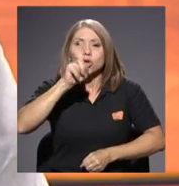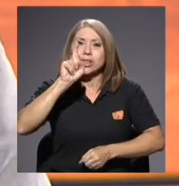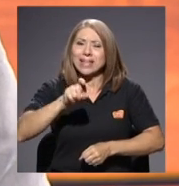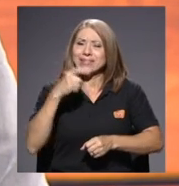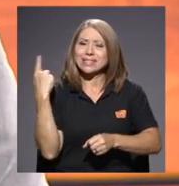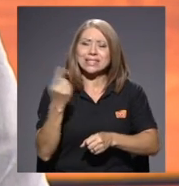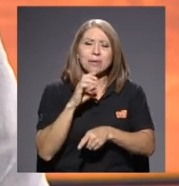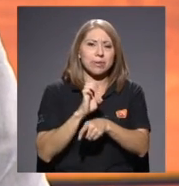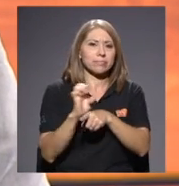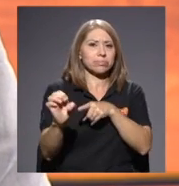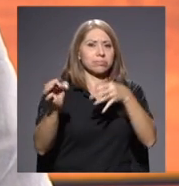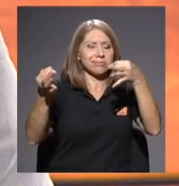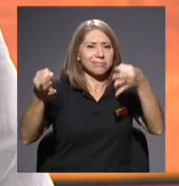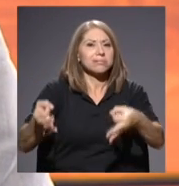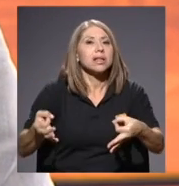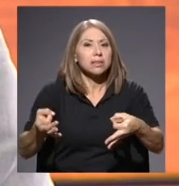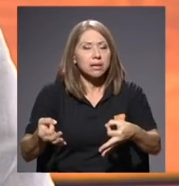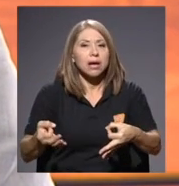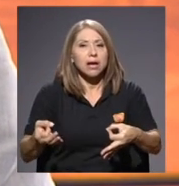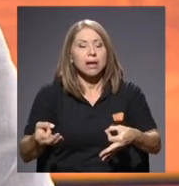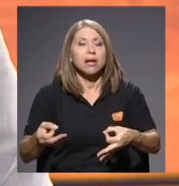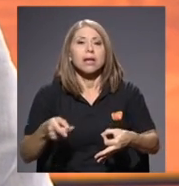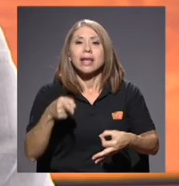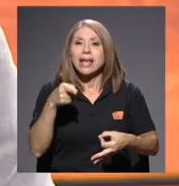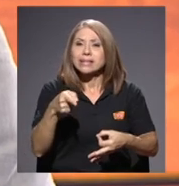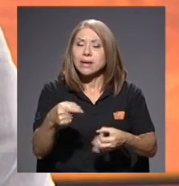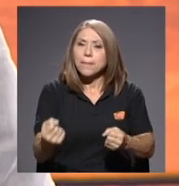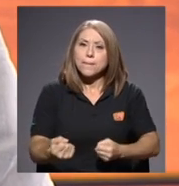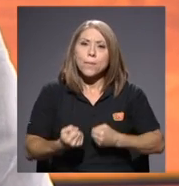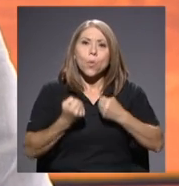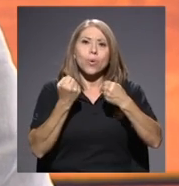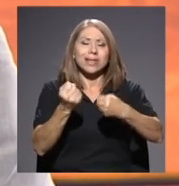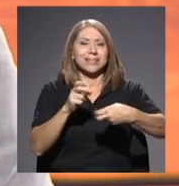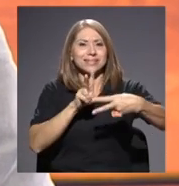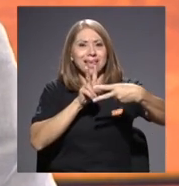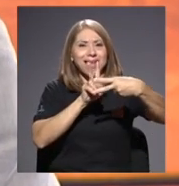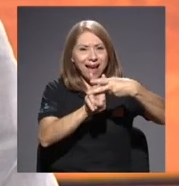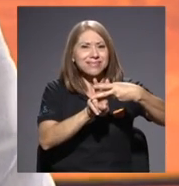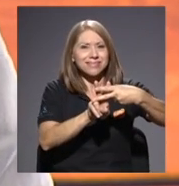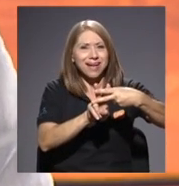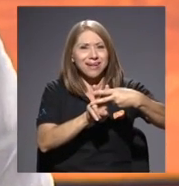debe estar de la mano, y creo que esa potencia de hashtag donde nos